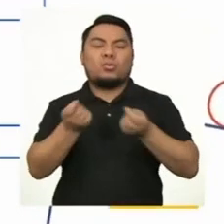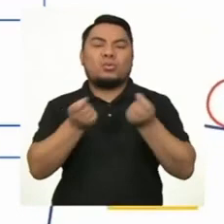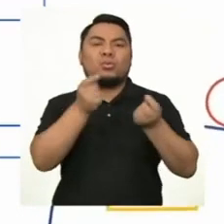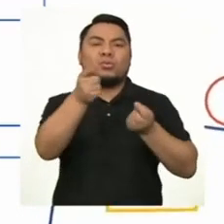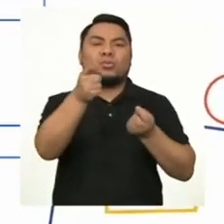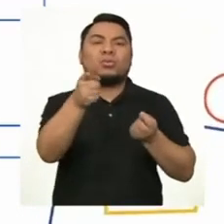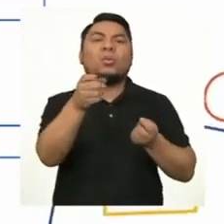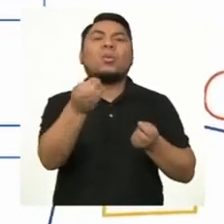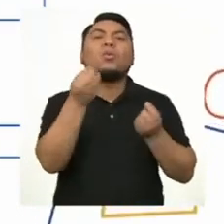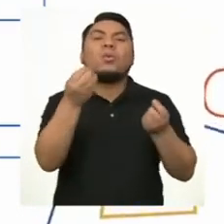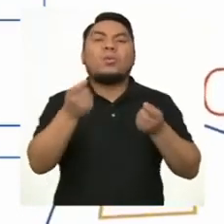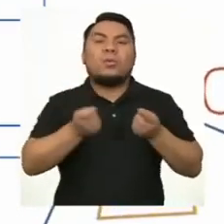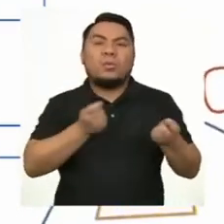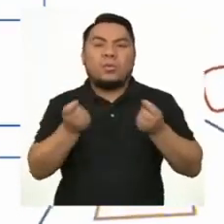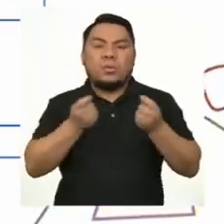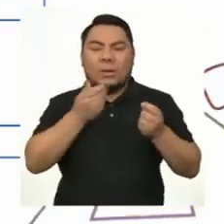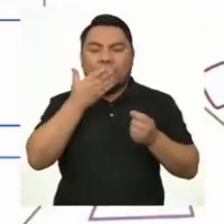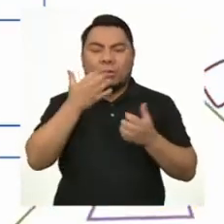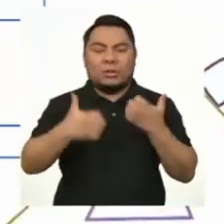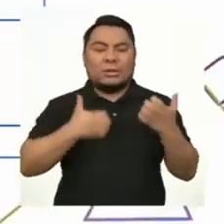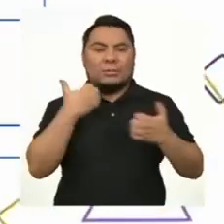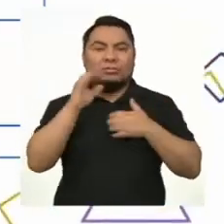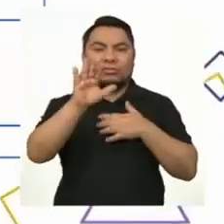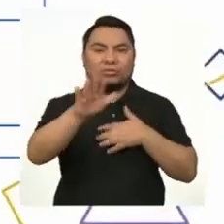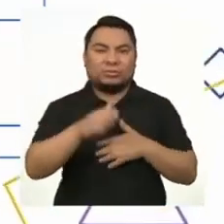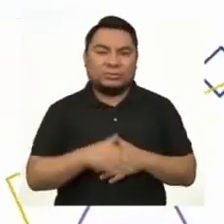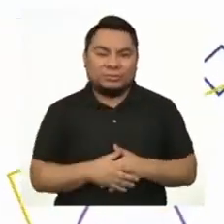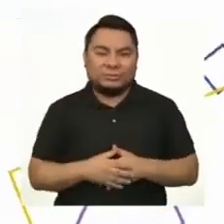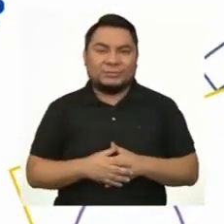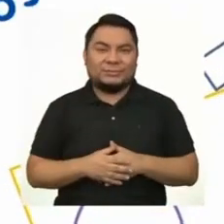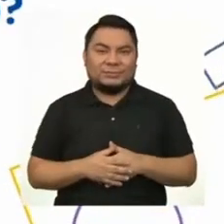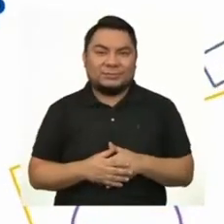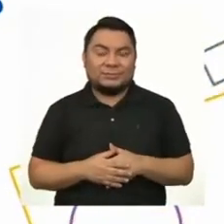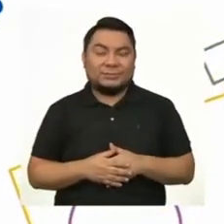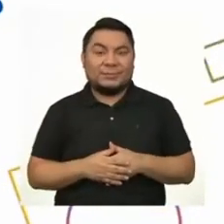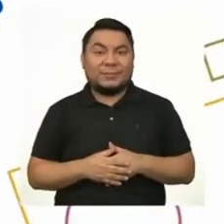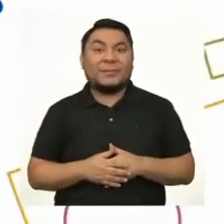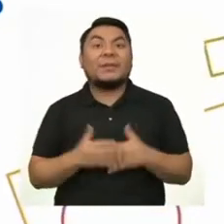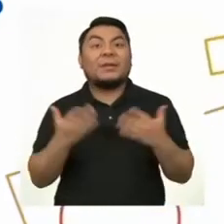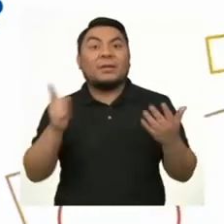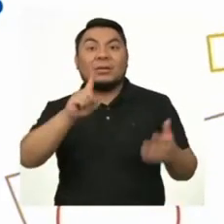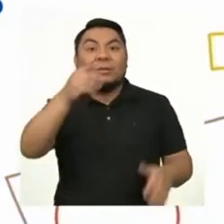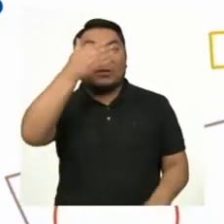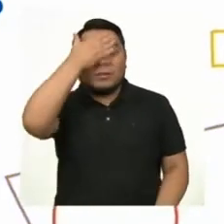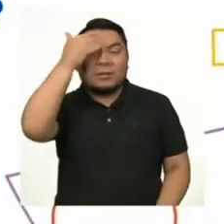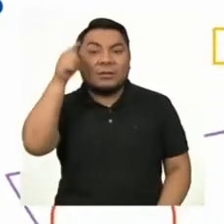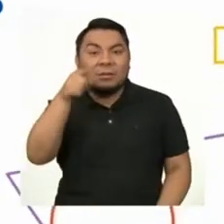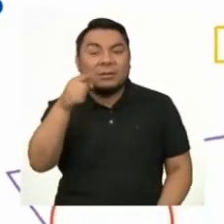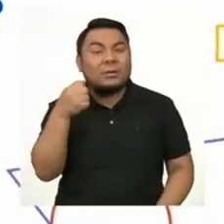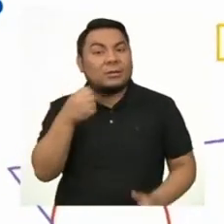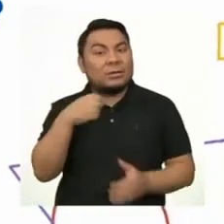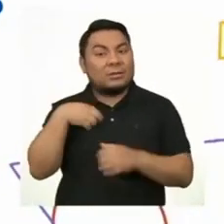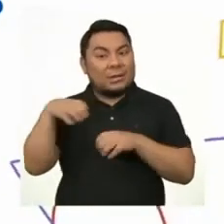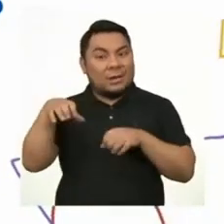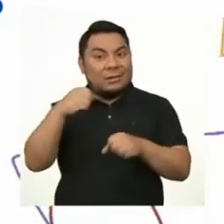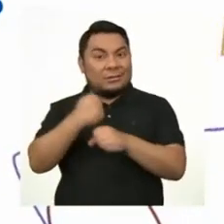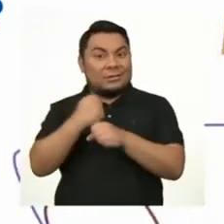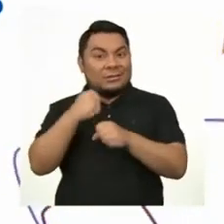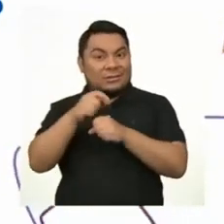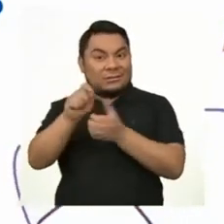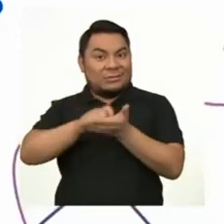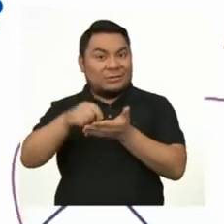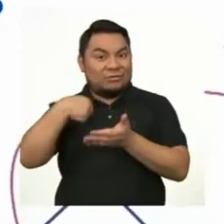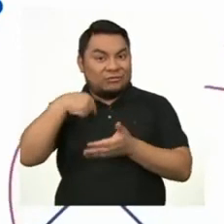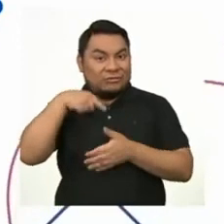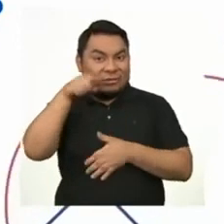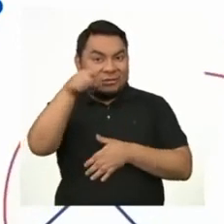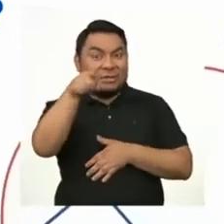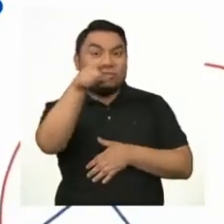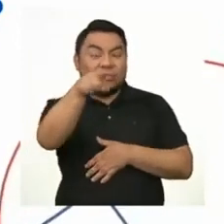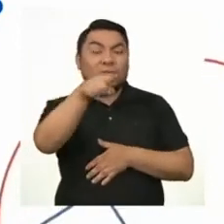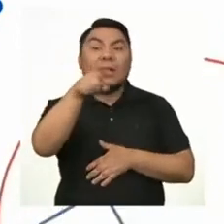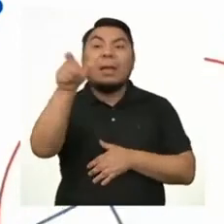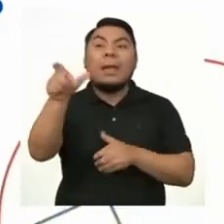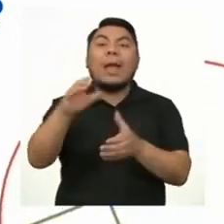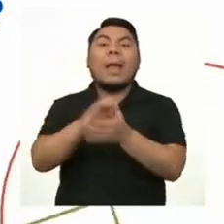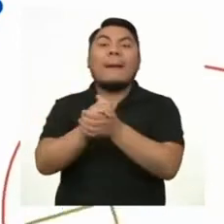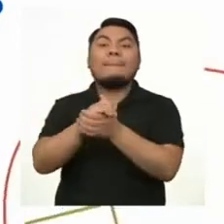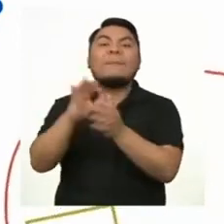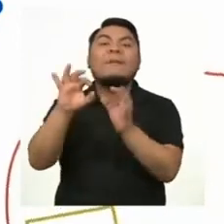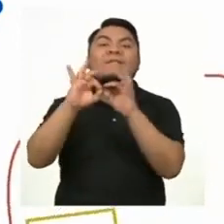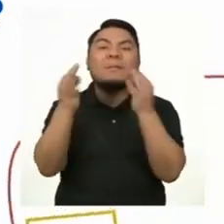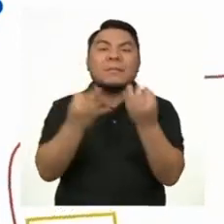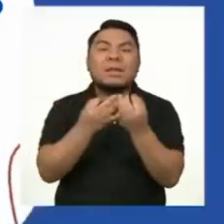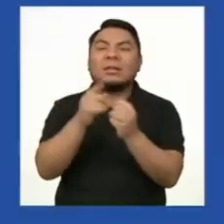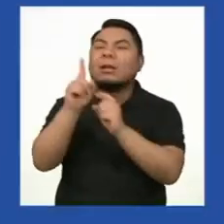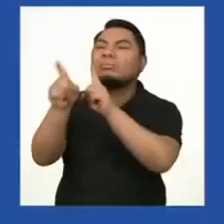puedes manejar mejor esa emoción. Y no se olviden del reto que les di yo. Entrevisten a sus seres queridos para